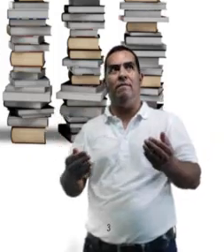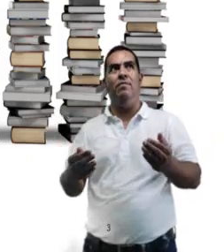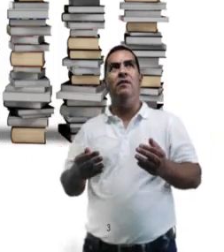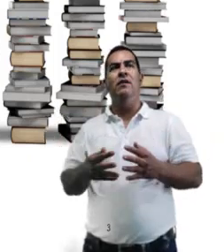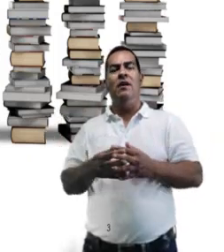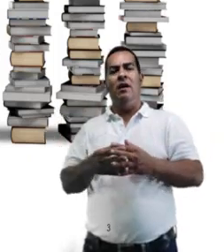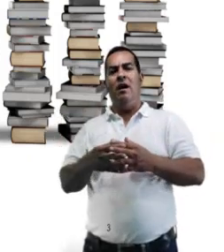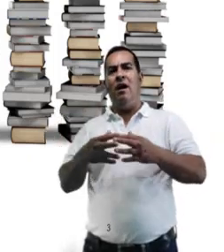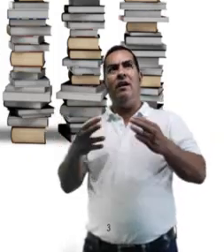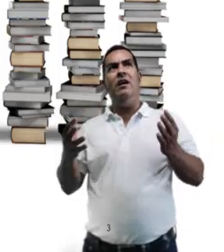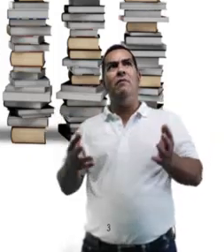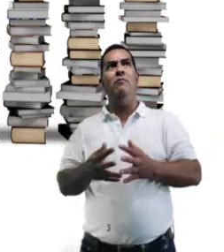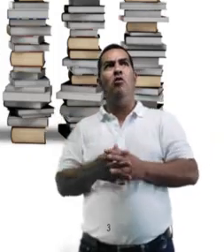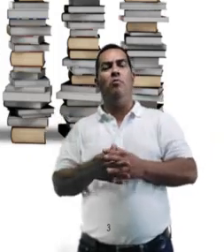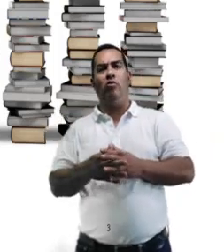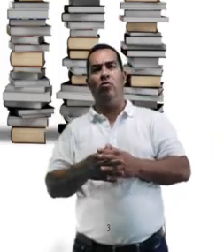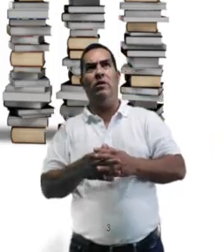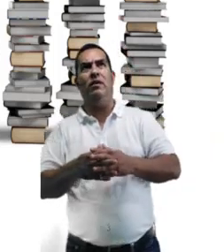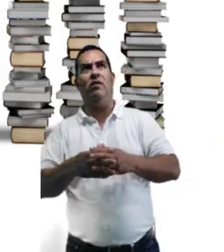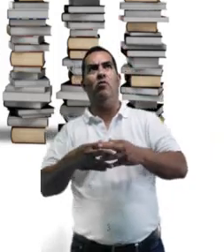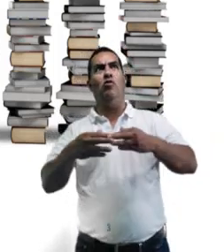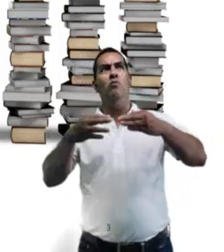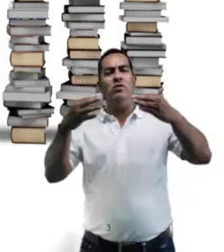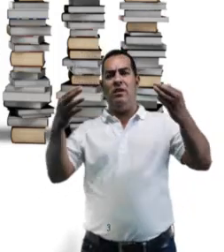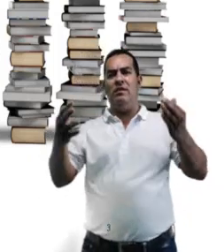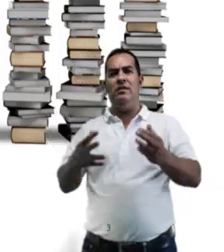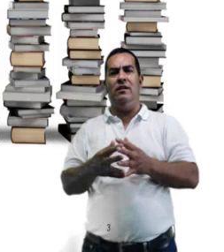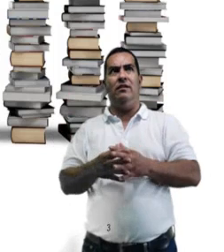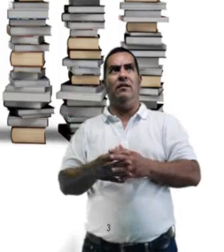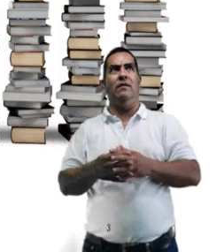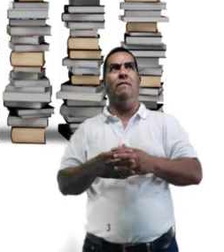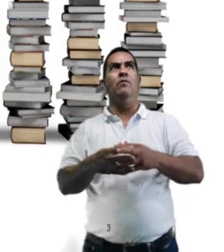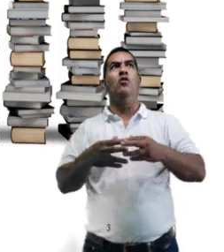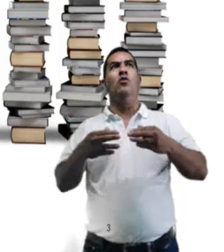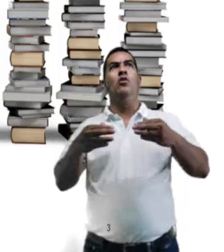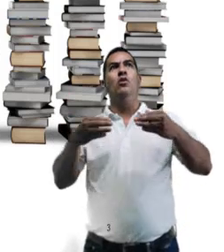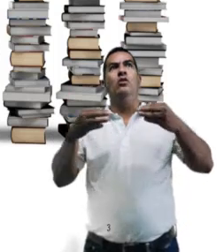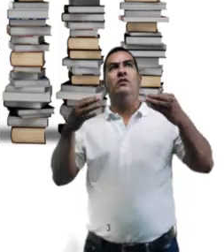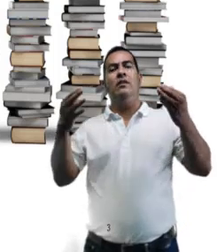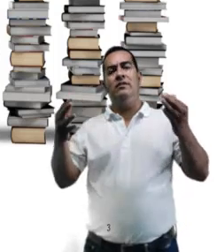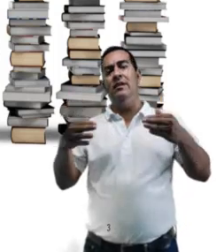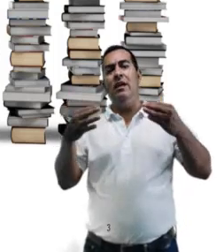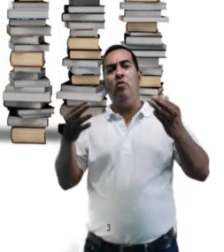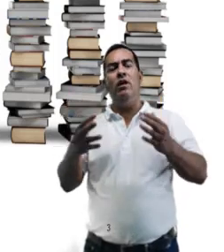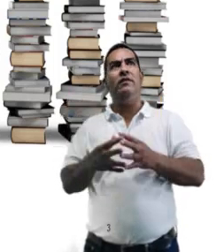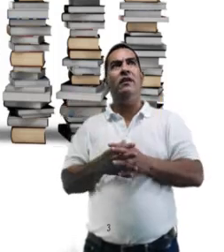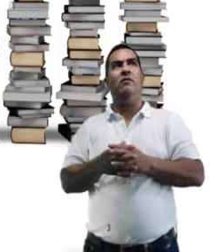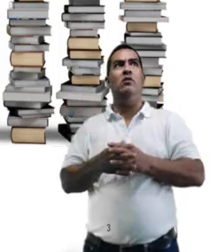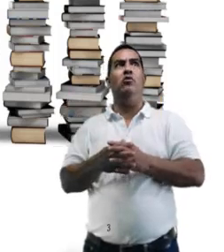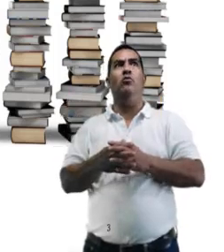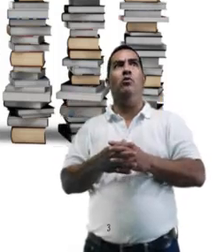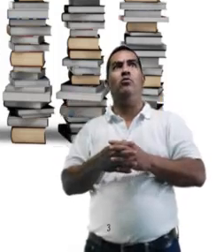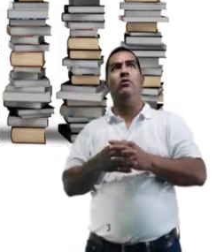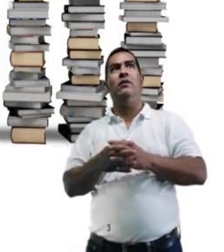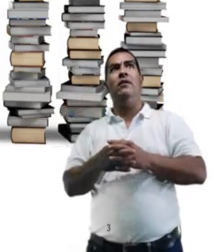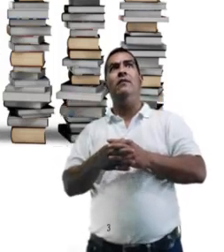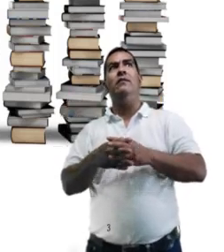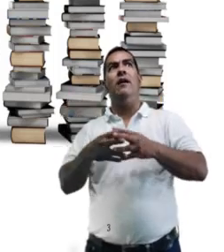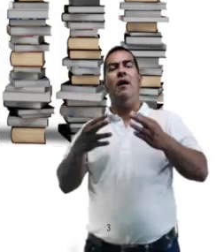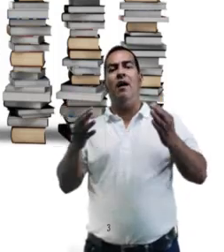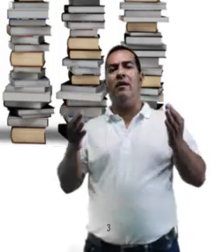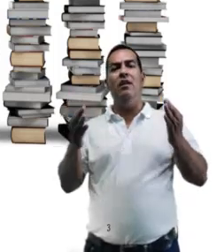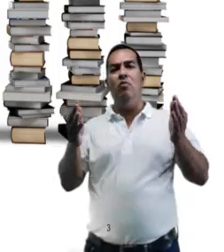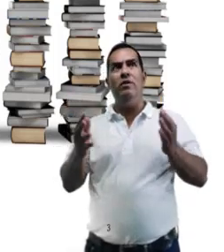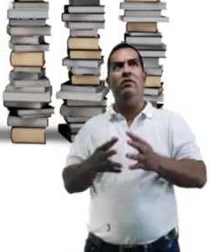oportunidad. ¿A qué llamamos oportunidad? ¿O cómo se designa? Se designa con el término de